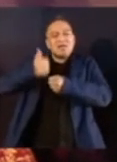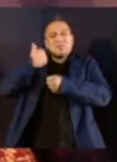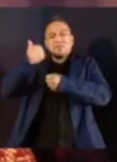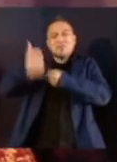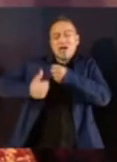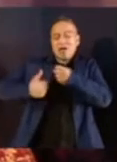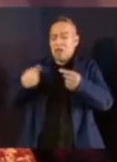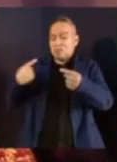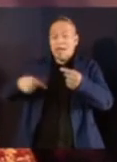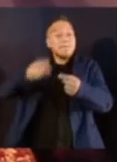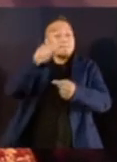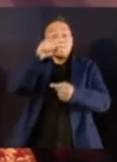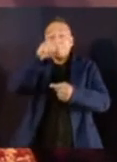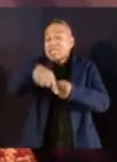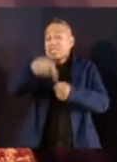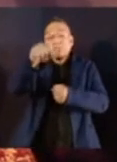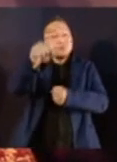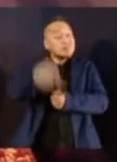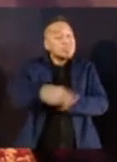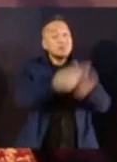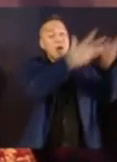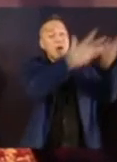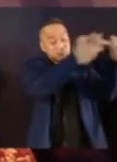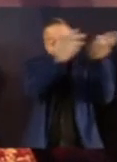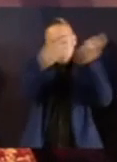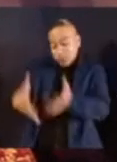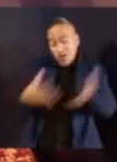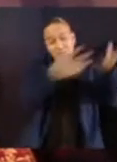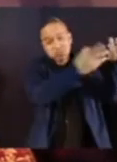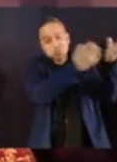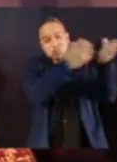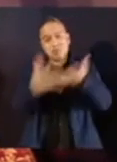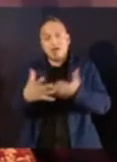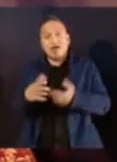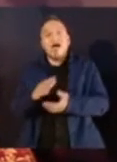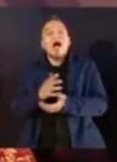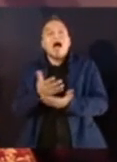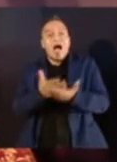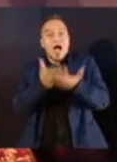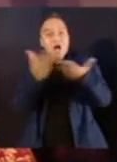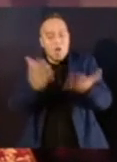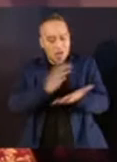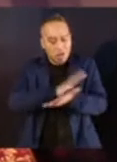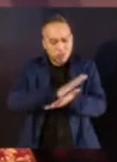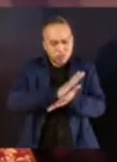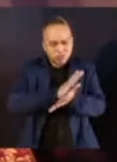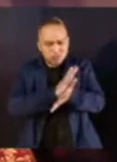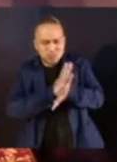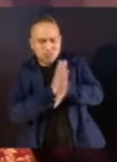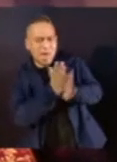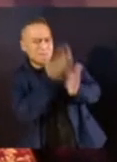de ese enfoque, y estamos tratando de recuperar nuestras tradiciones,